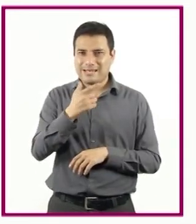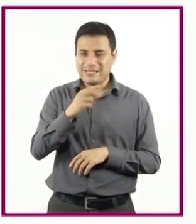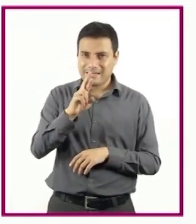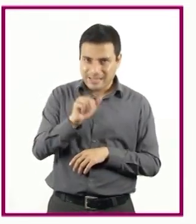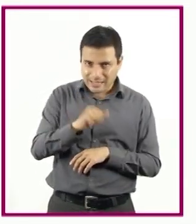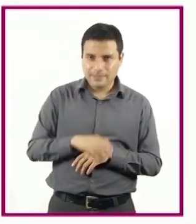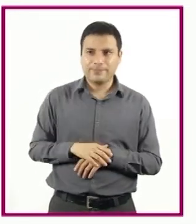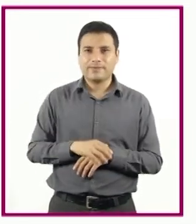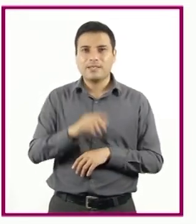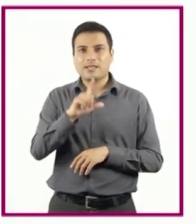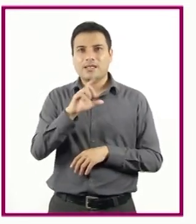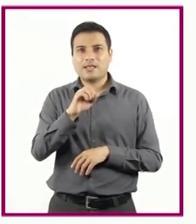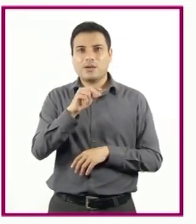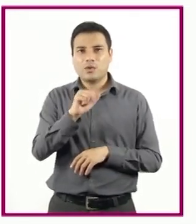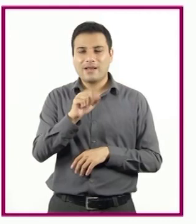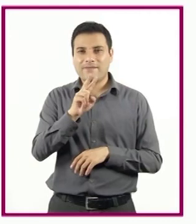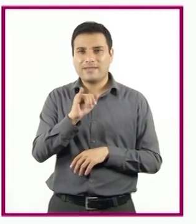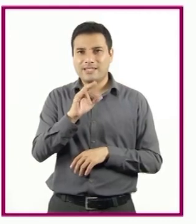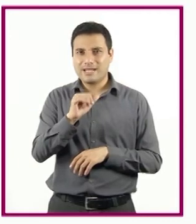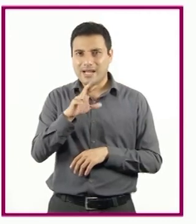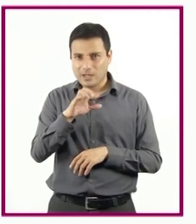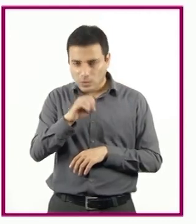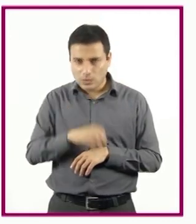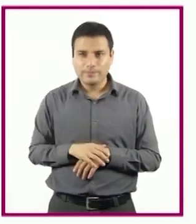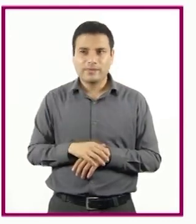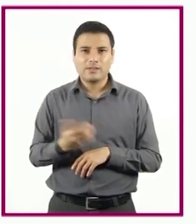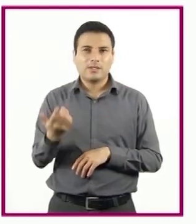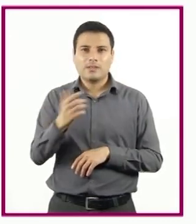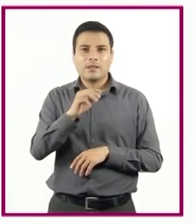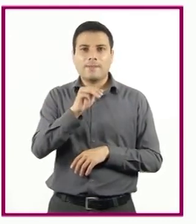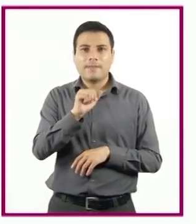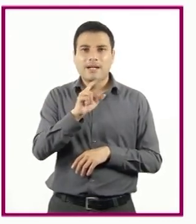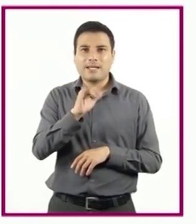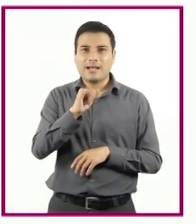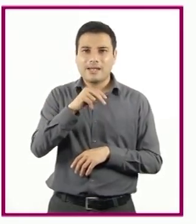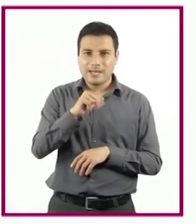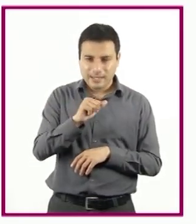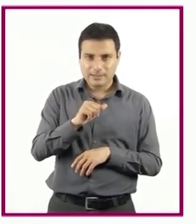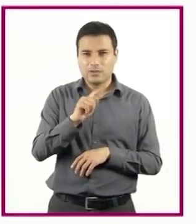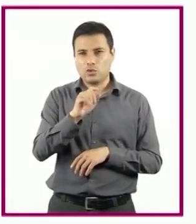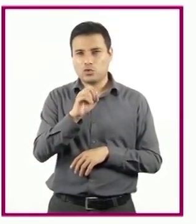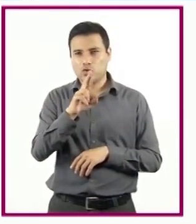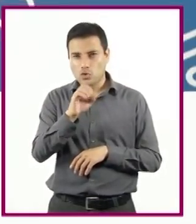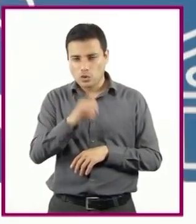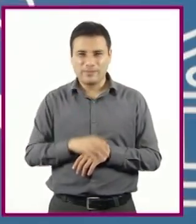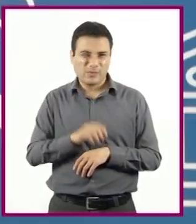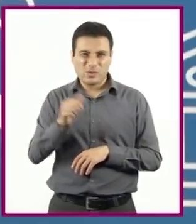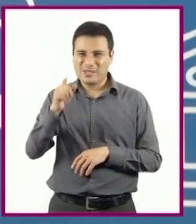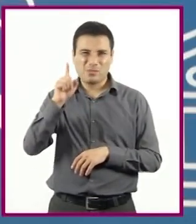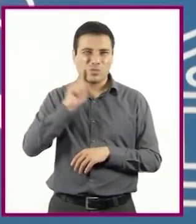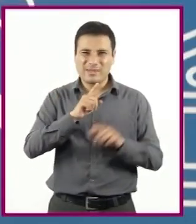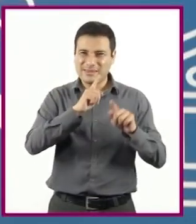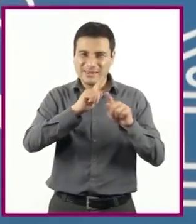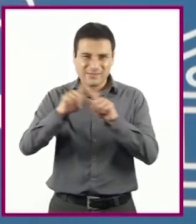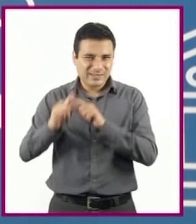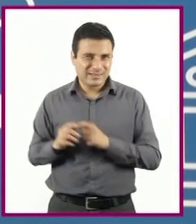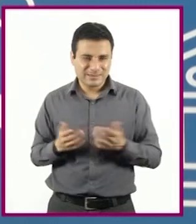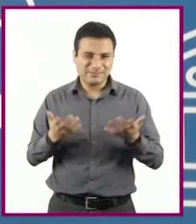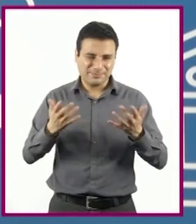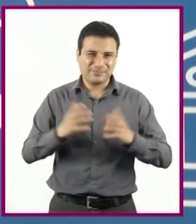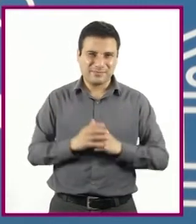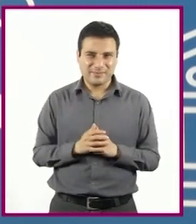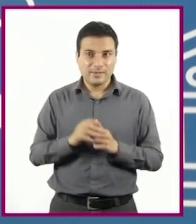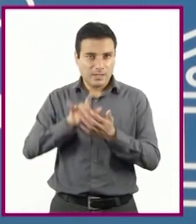Vicario, conspiradoras como Mariana Rodríguez del Toro, protectoras como María Ignacia Rodríguez, propagandistas como